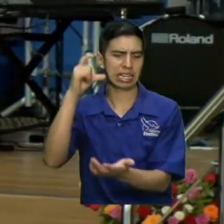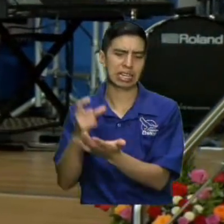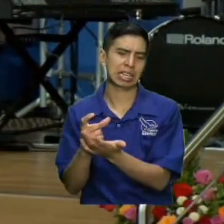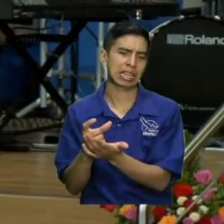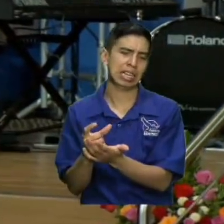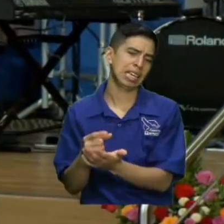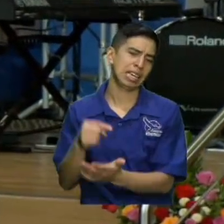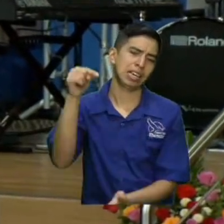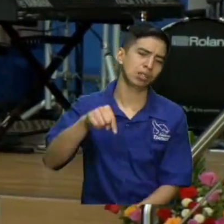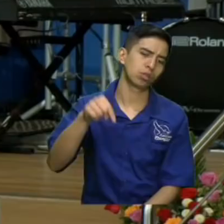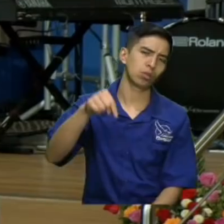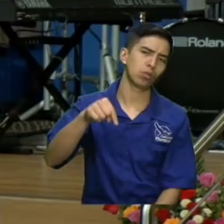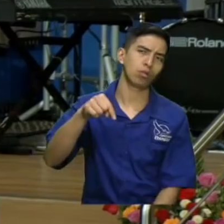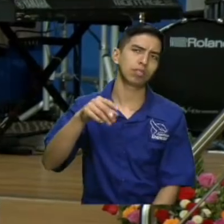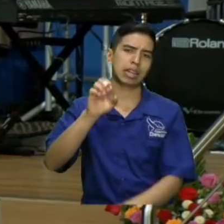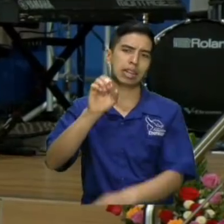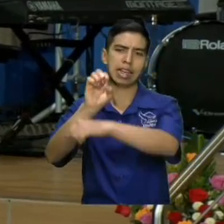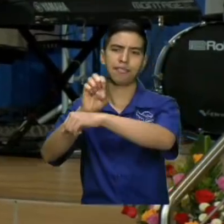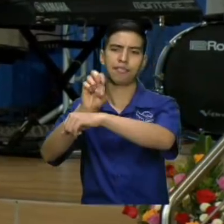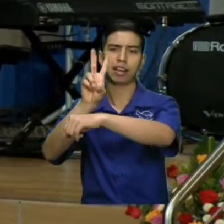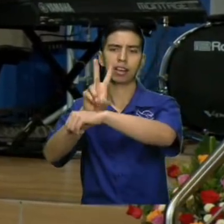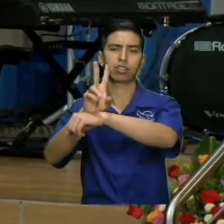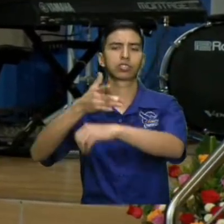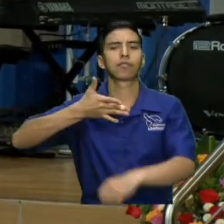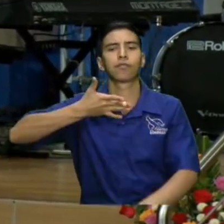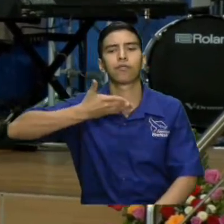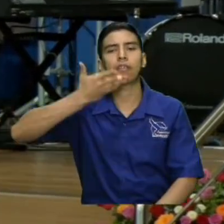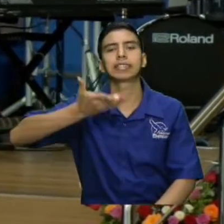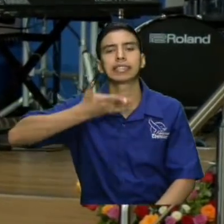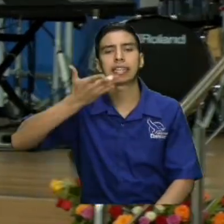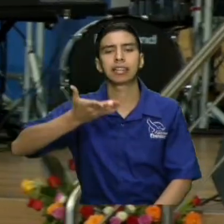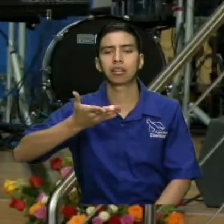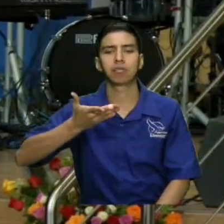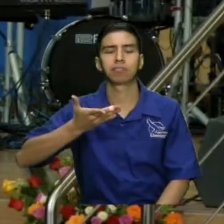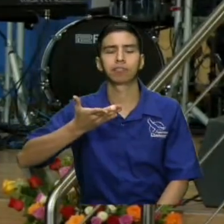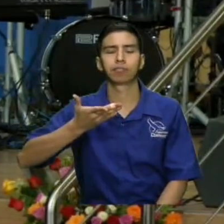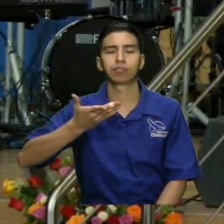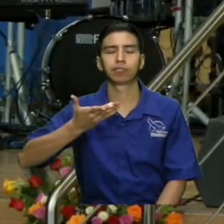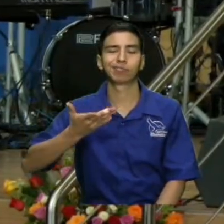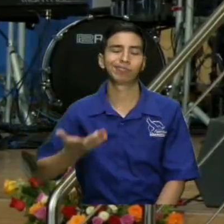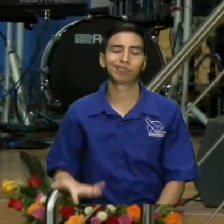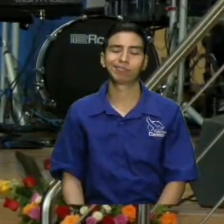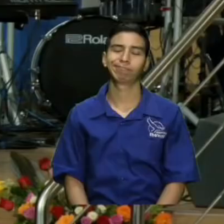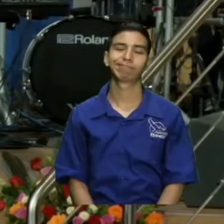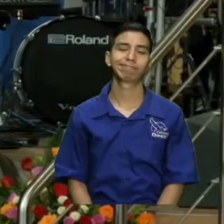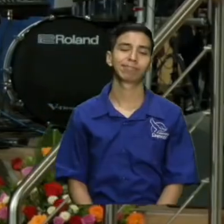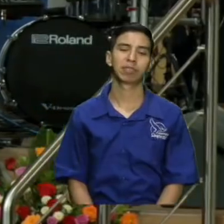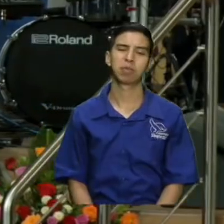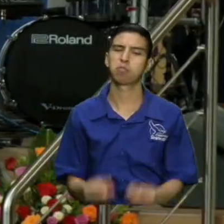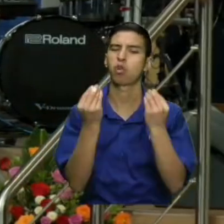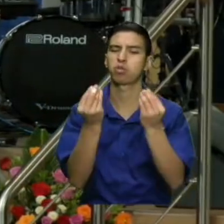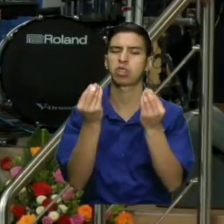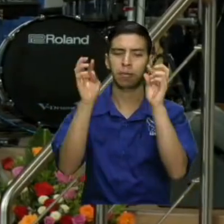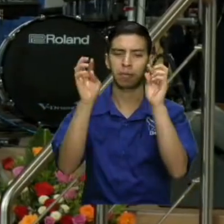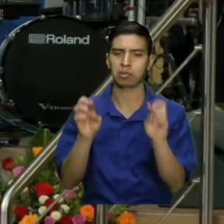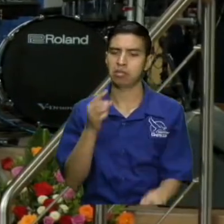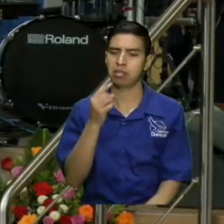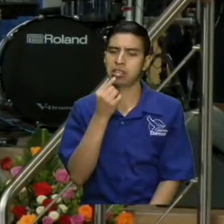de soplar y hacer botellas, ¿verdad? Sí, que los pastores hacen por aquí, que por allá, que no sé cuánto, que